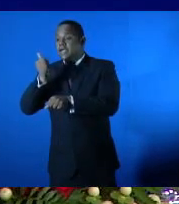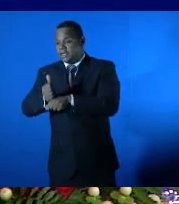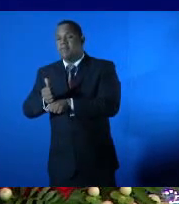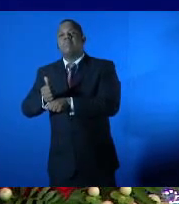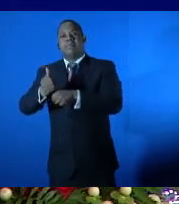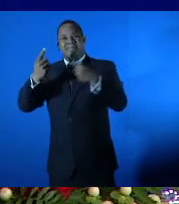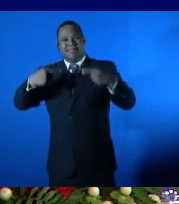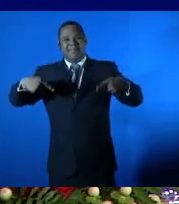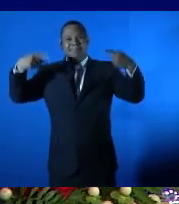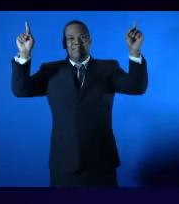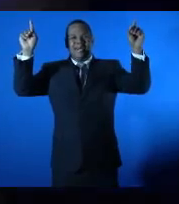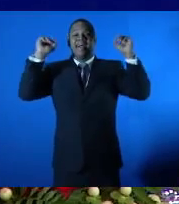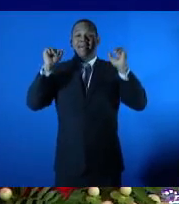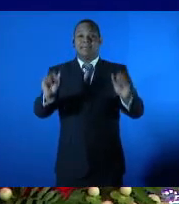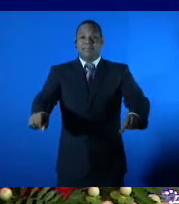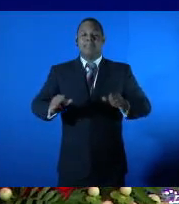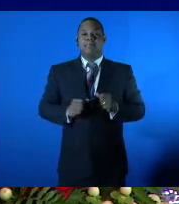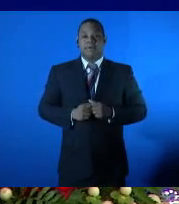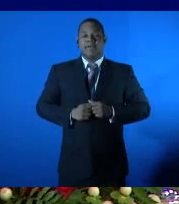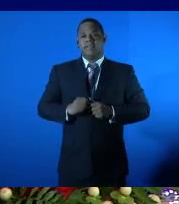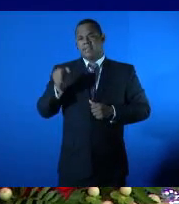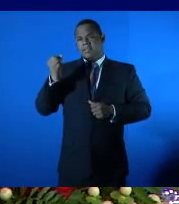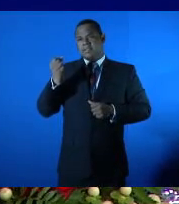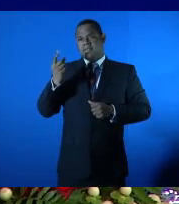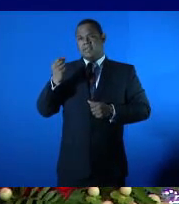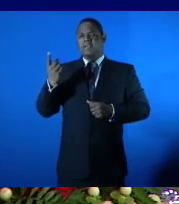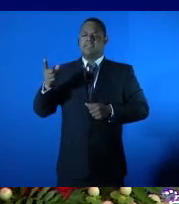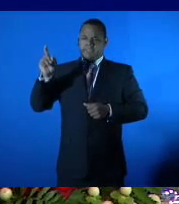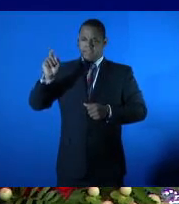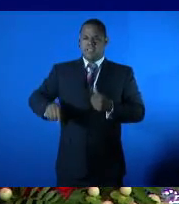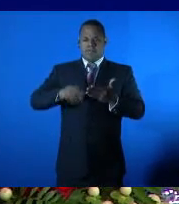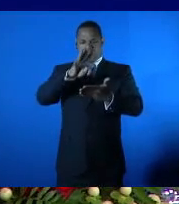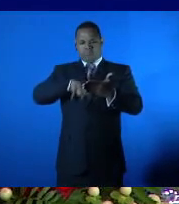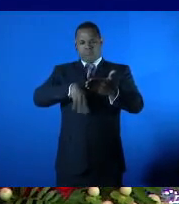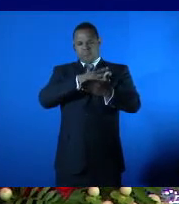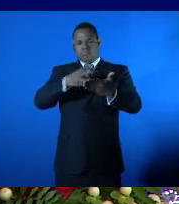que ser puesto en práctica en forma totalmente operativa.